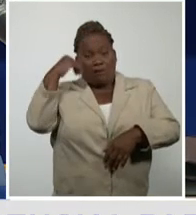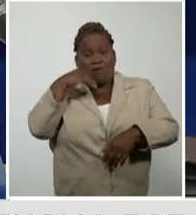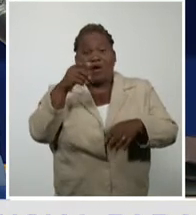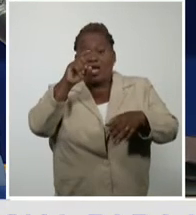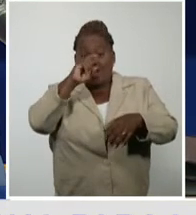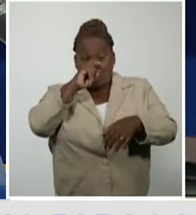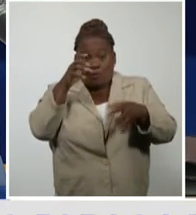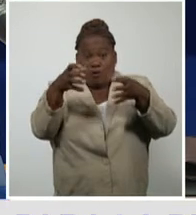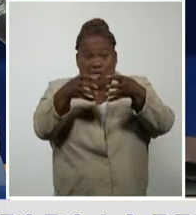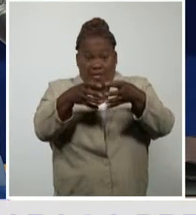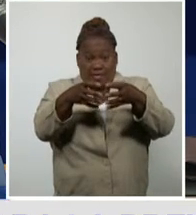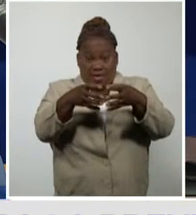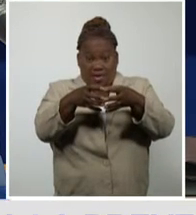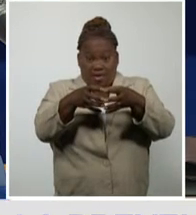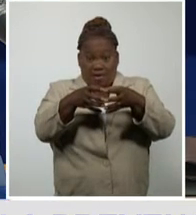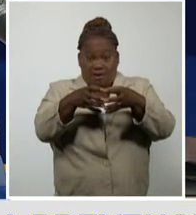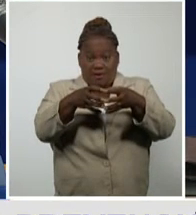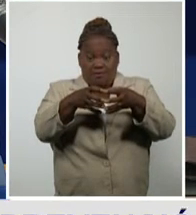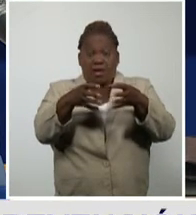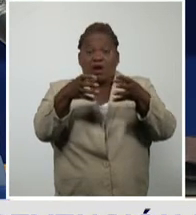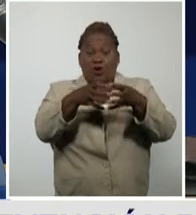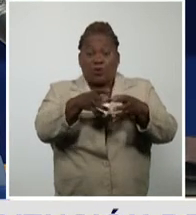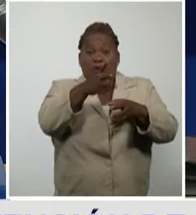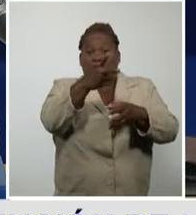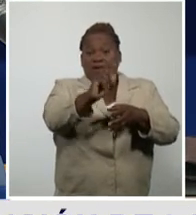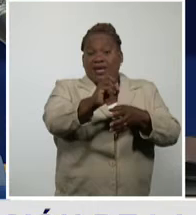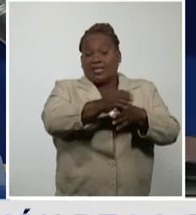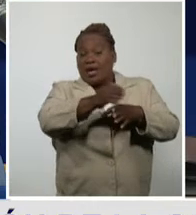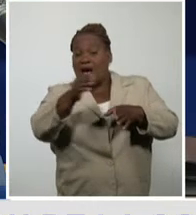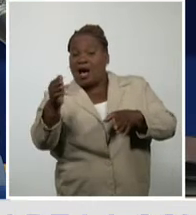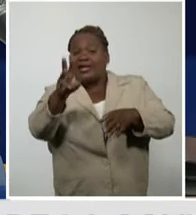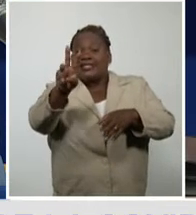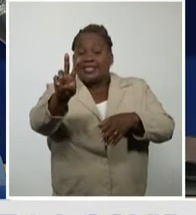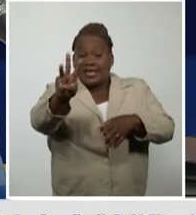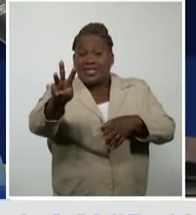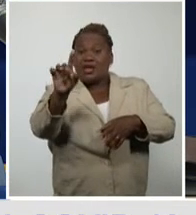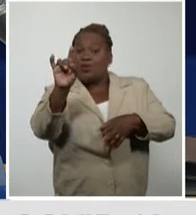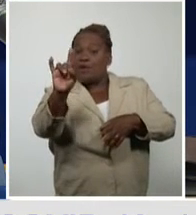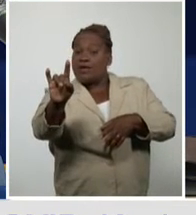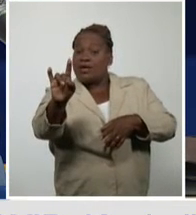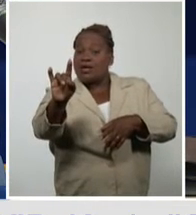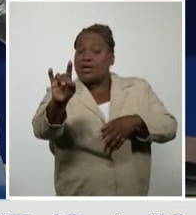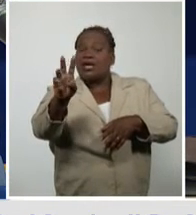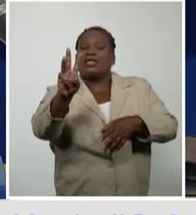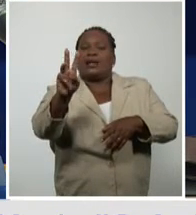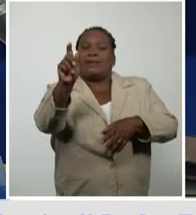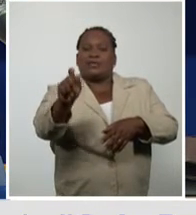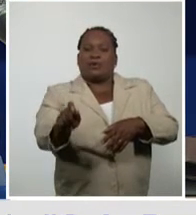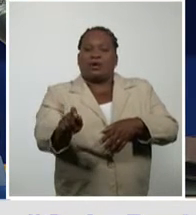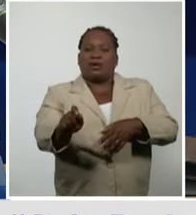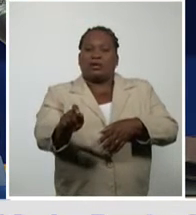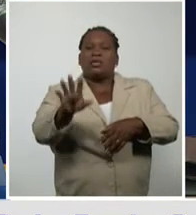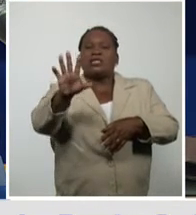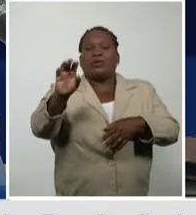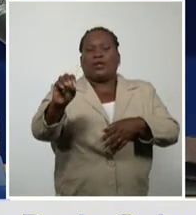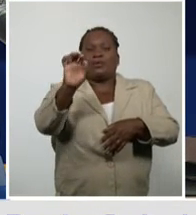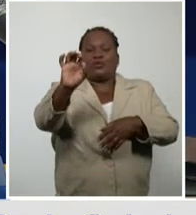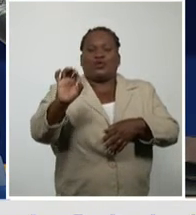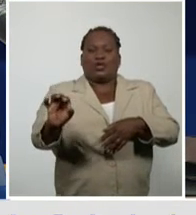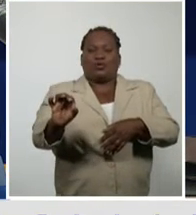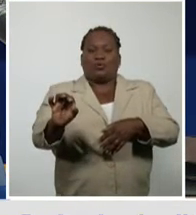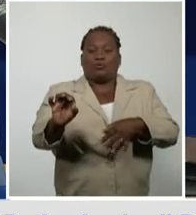en el grupo de 20 a 39 años de edad, 3 personas, 50%, y en